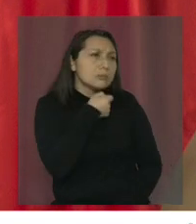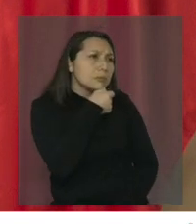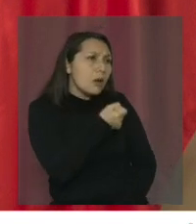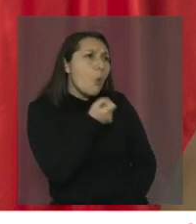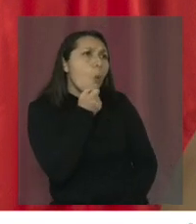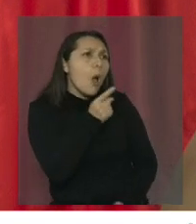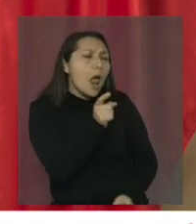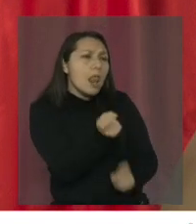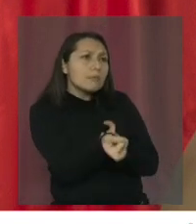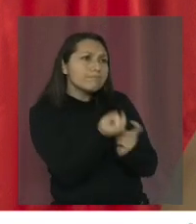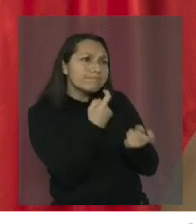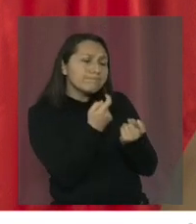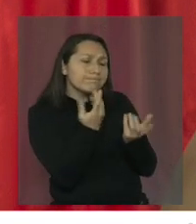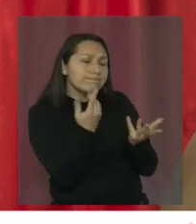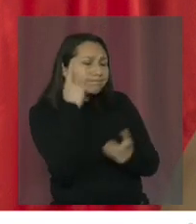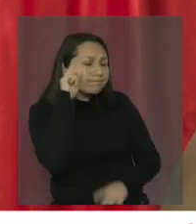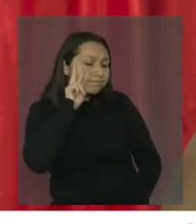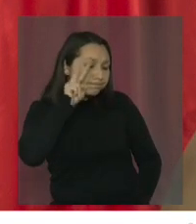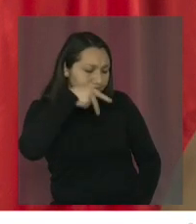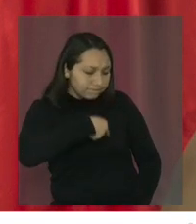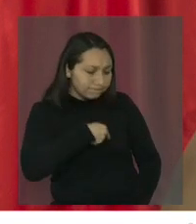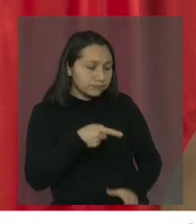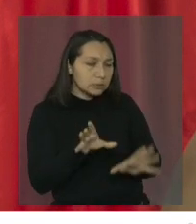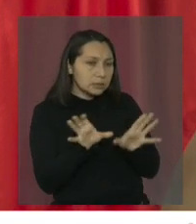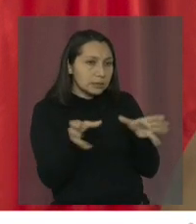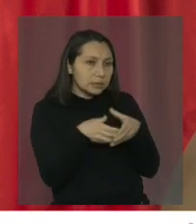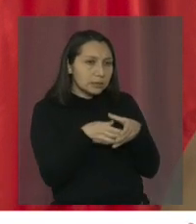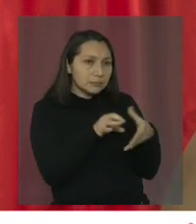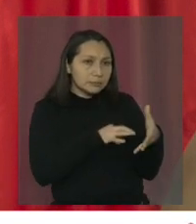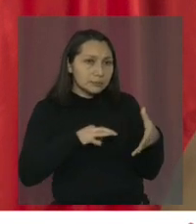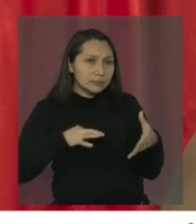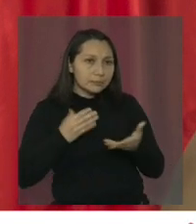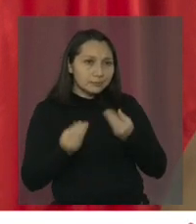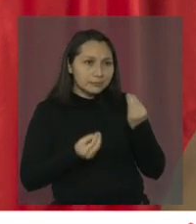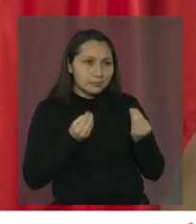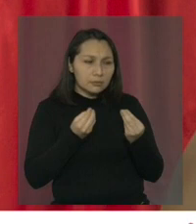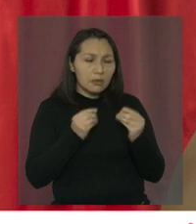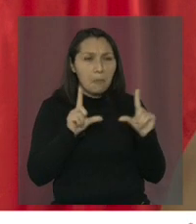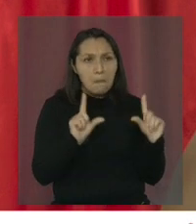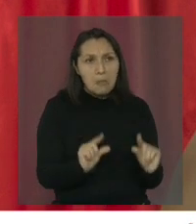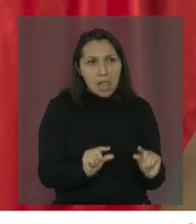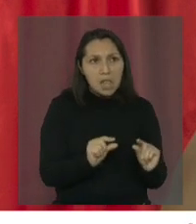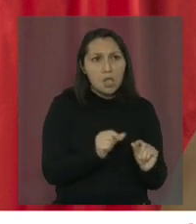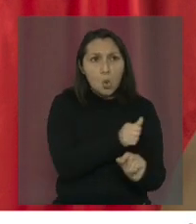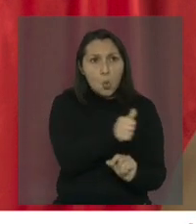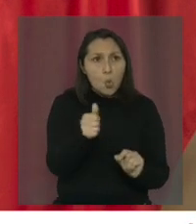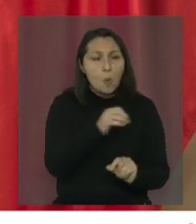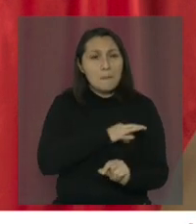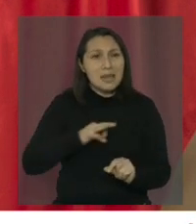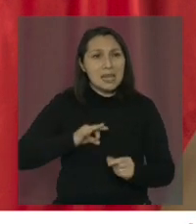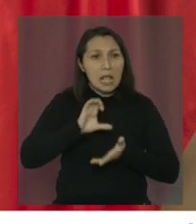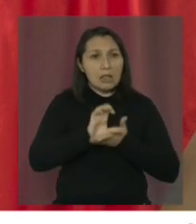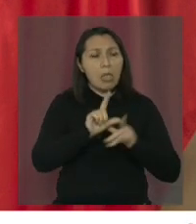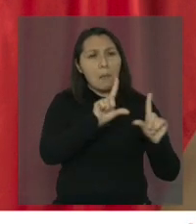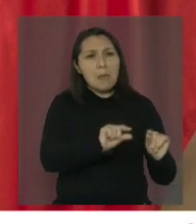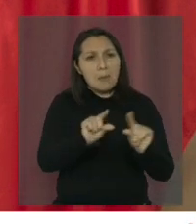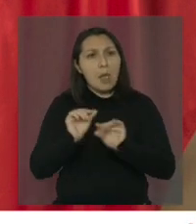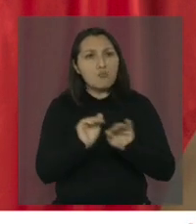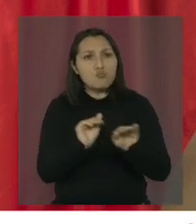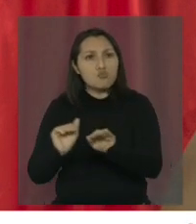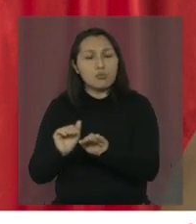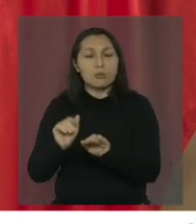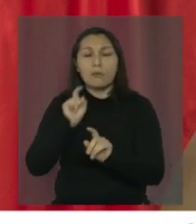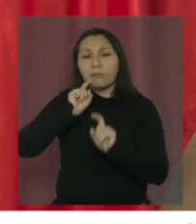autocrítica autocrítica que hay en el gabinete efectivamente si hay una baja en todos los ministros de estado se ha criticado